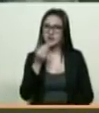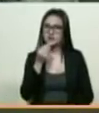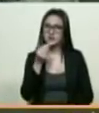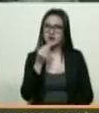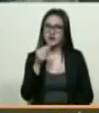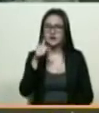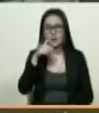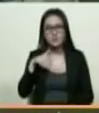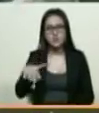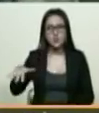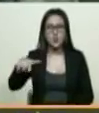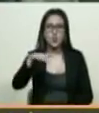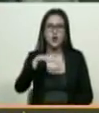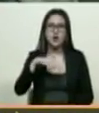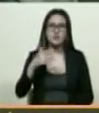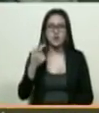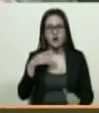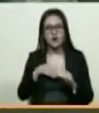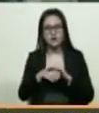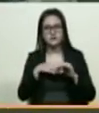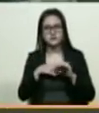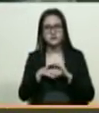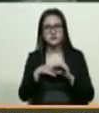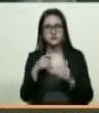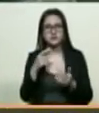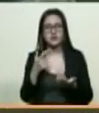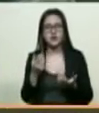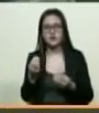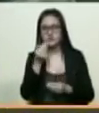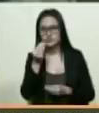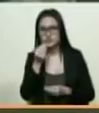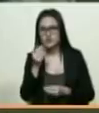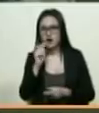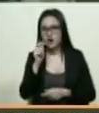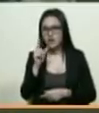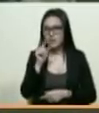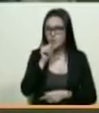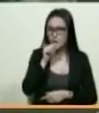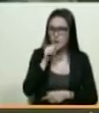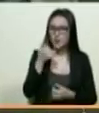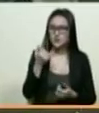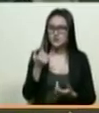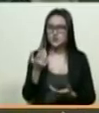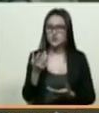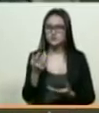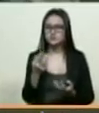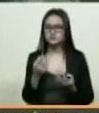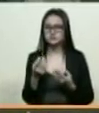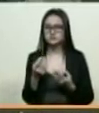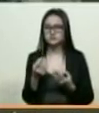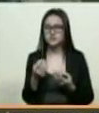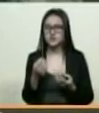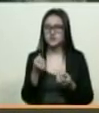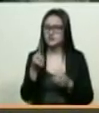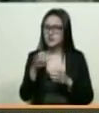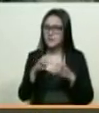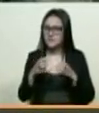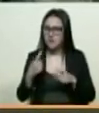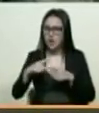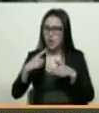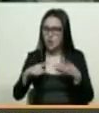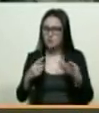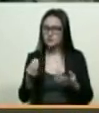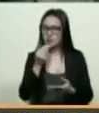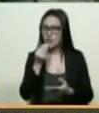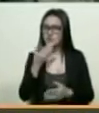de que el pueblo tenga acceso también a las proteínas, a las hortalizas, y a productos complementarios de la cesta